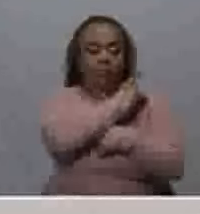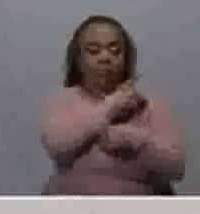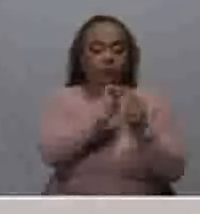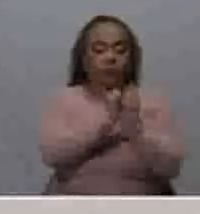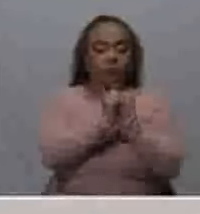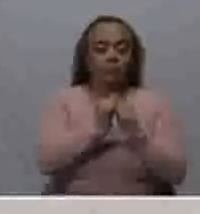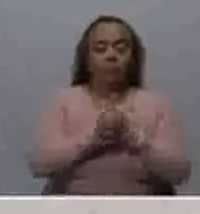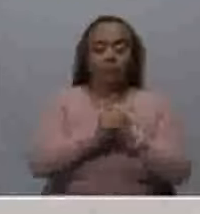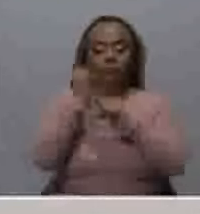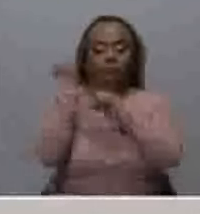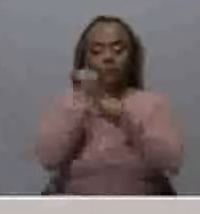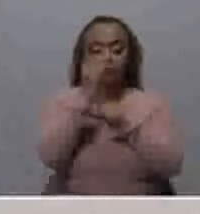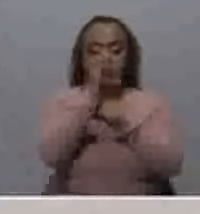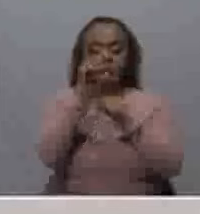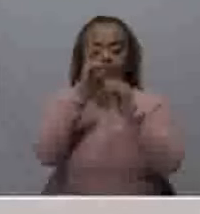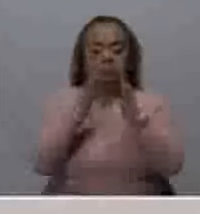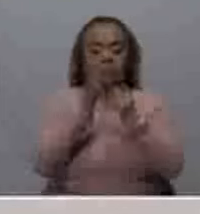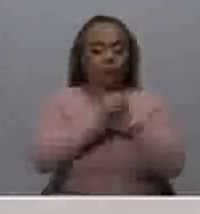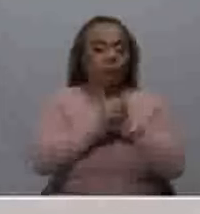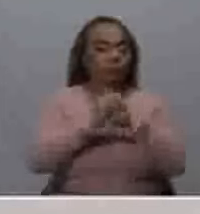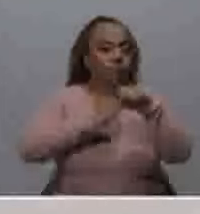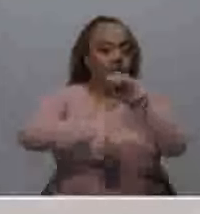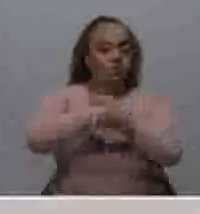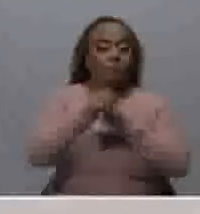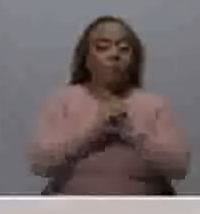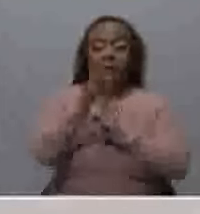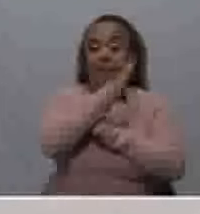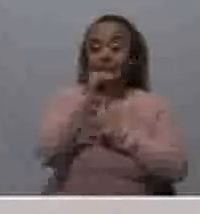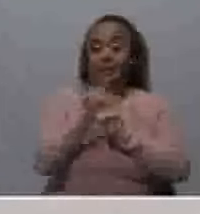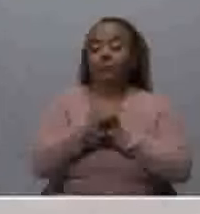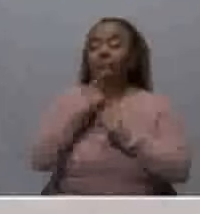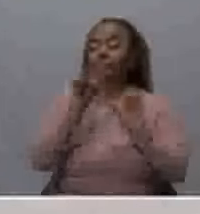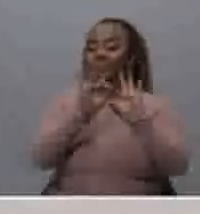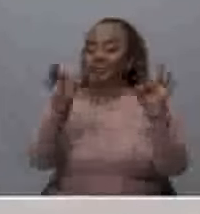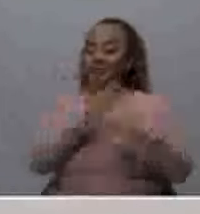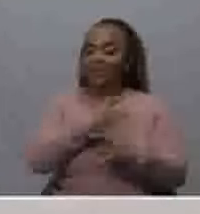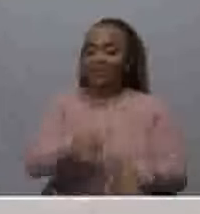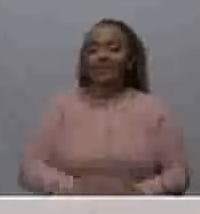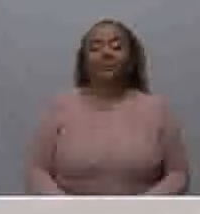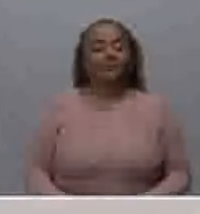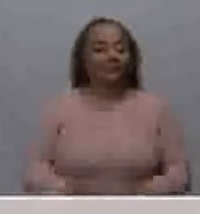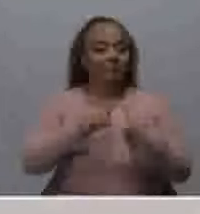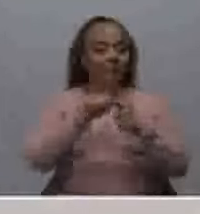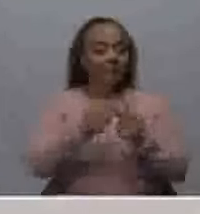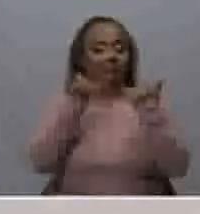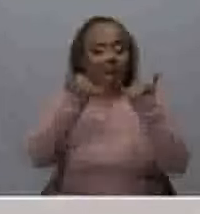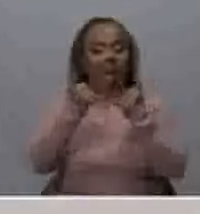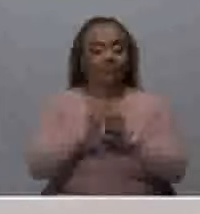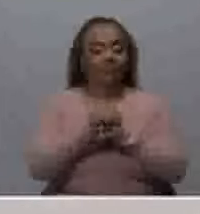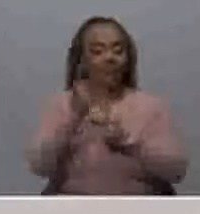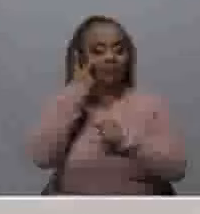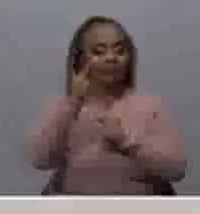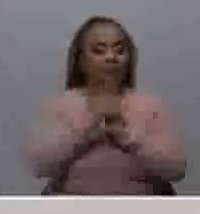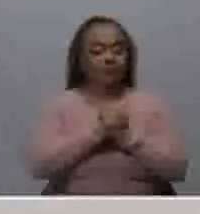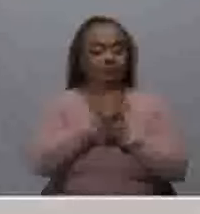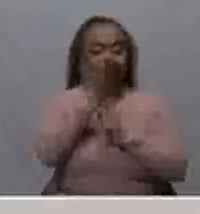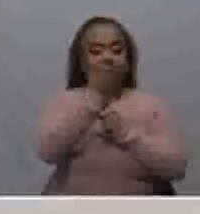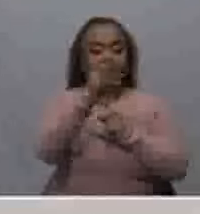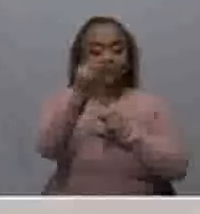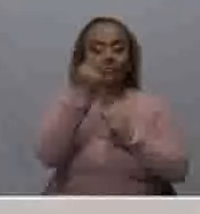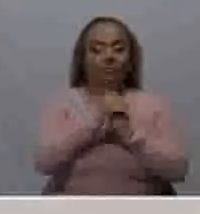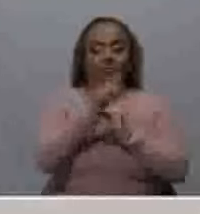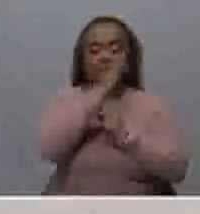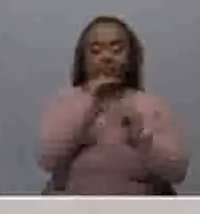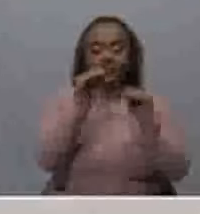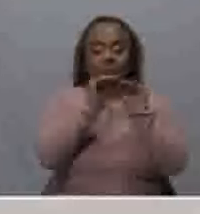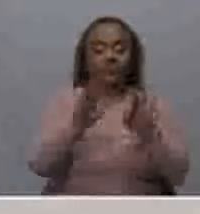deportivo de la Federación Costarricense de Fútbol, y dejó frases muy interesantes. Así que de inmediato vamos a repasar esta nota, y